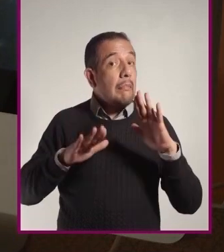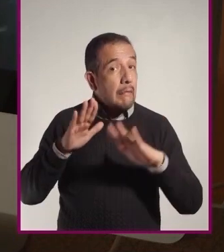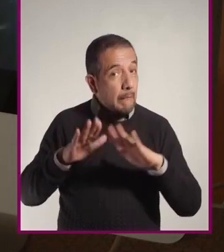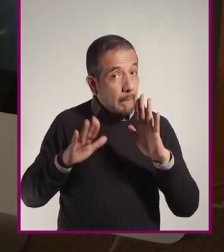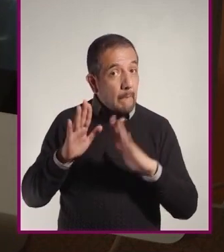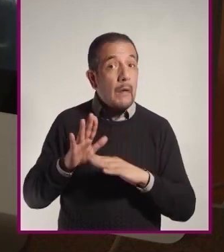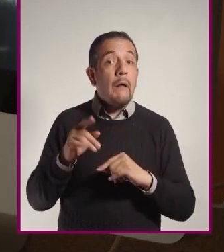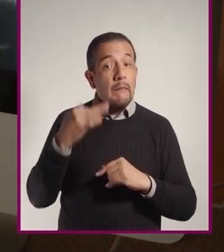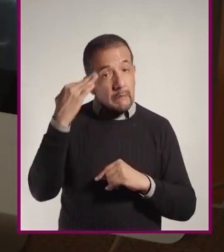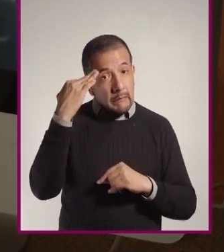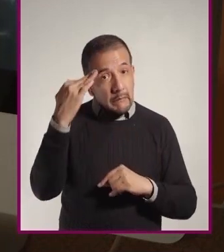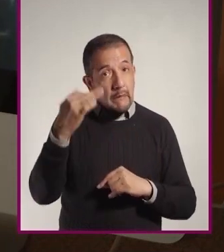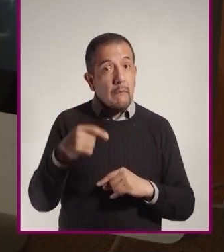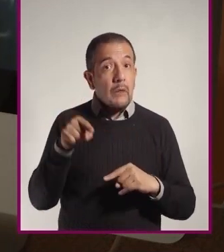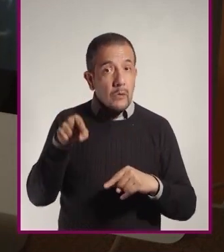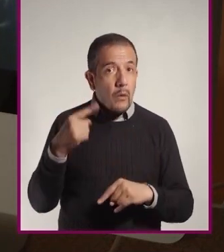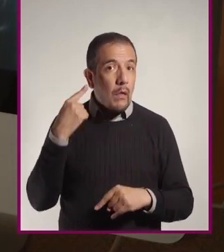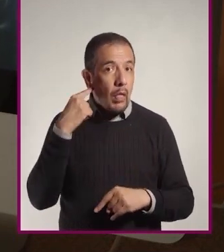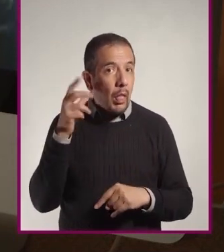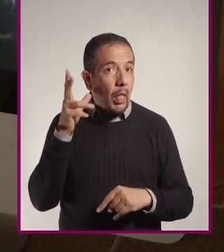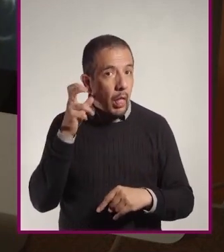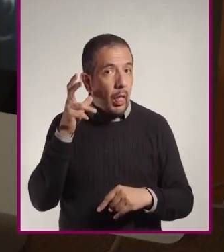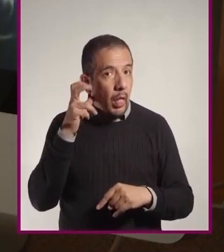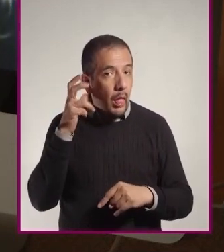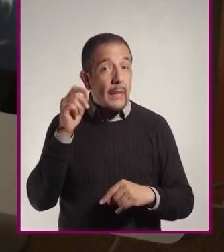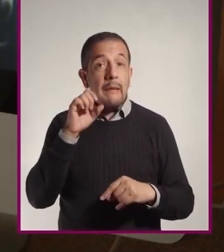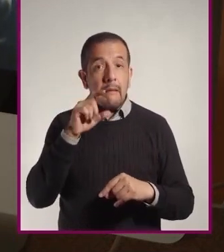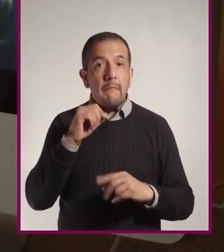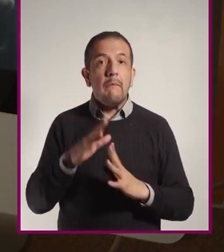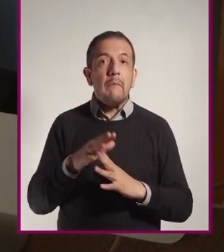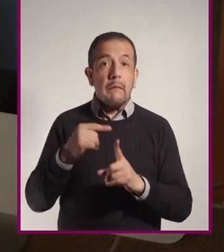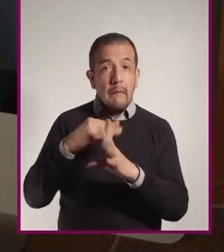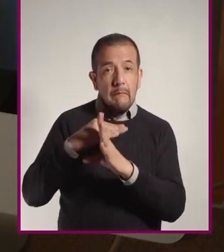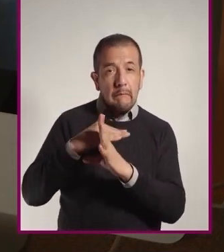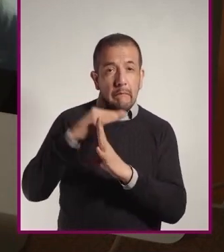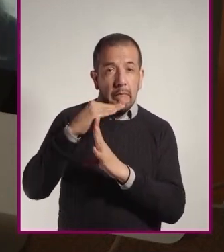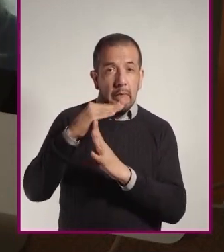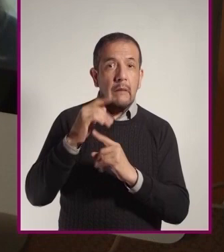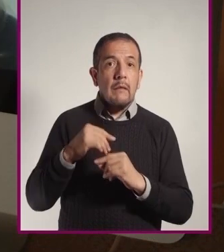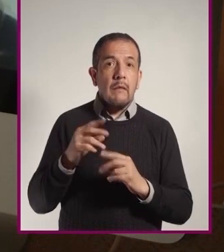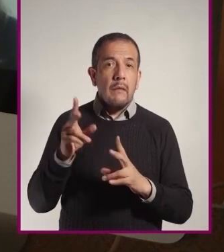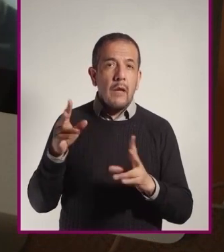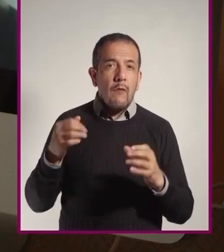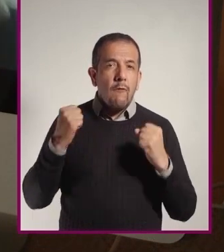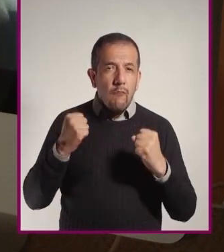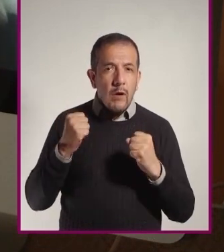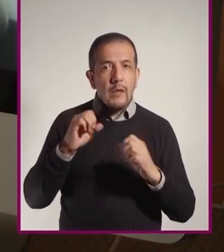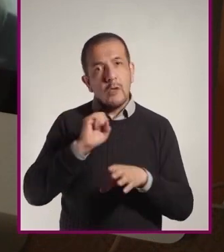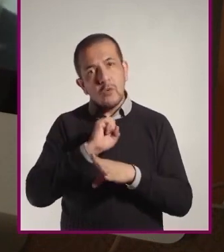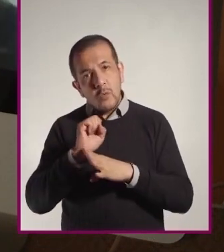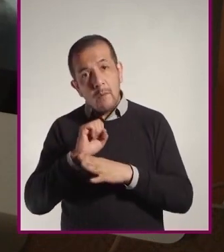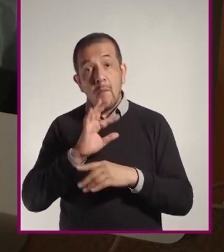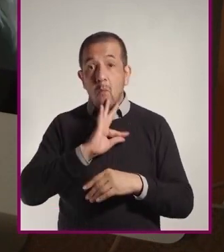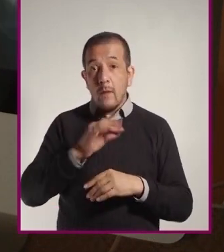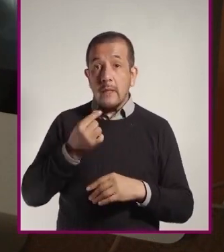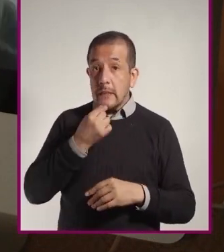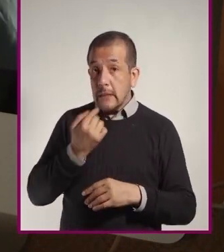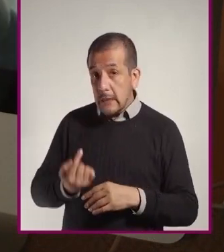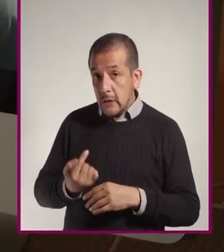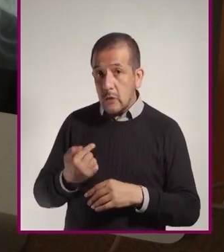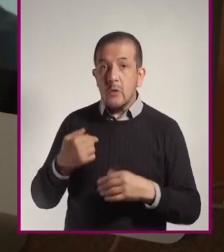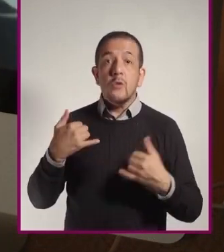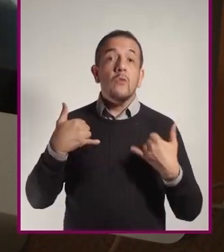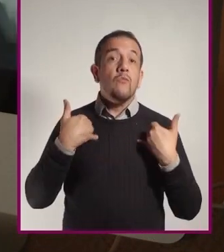dependerá del tiempo de la exposición y de los volúmenes de los que estemos hablando, pero puede ser a cualquier edad, puede ser desde un niño, un adolescente,